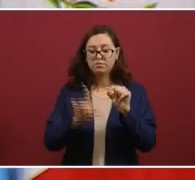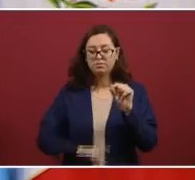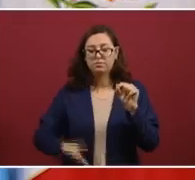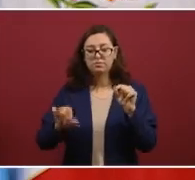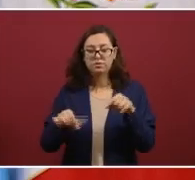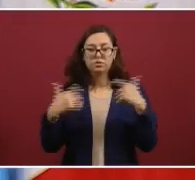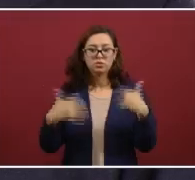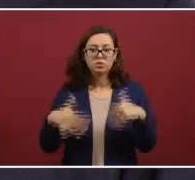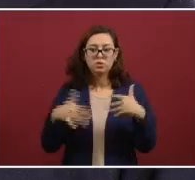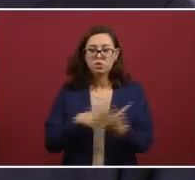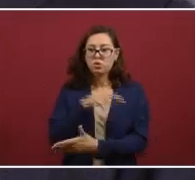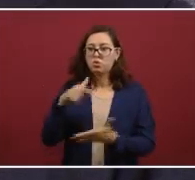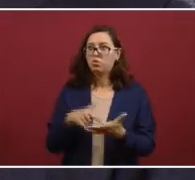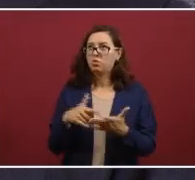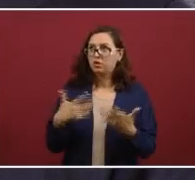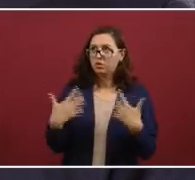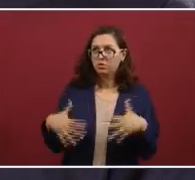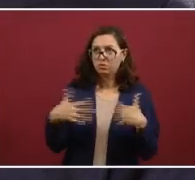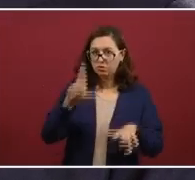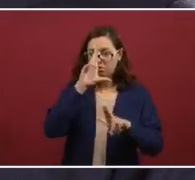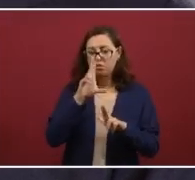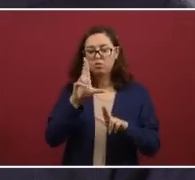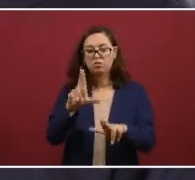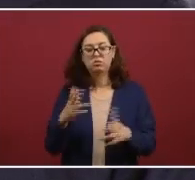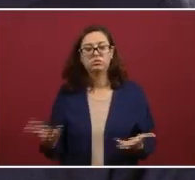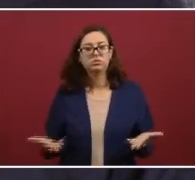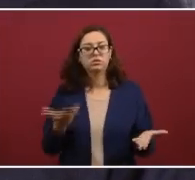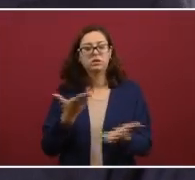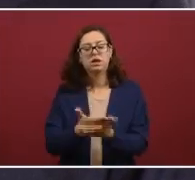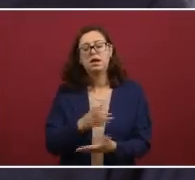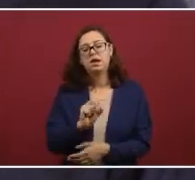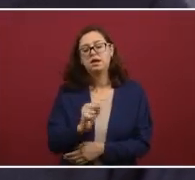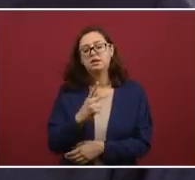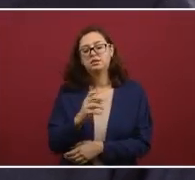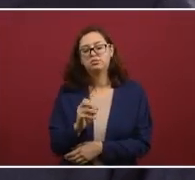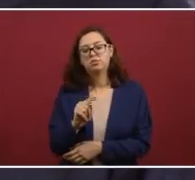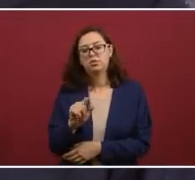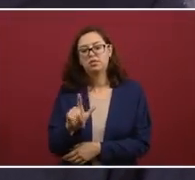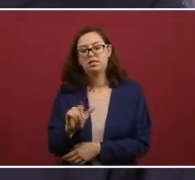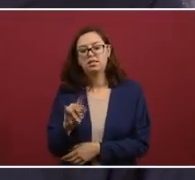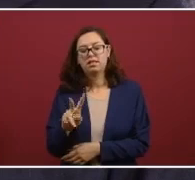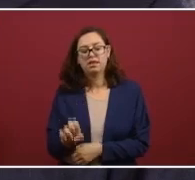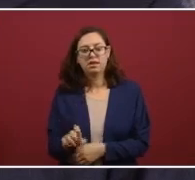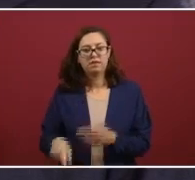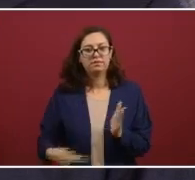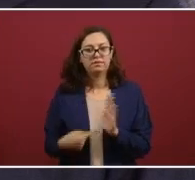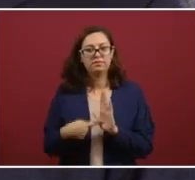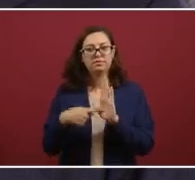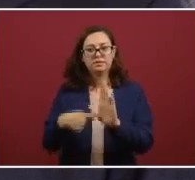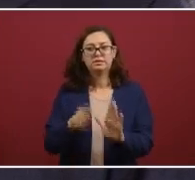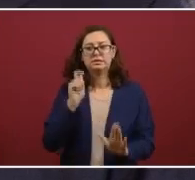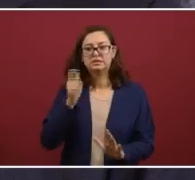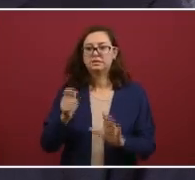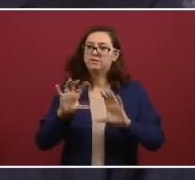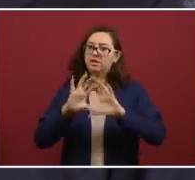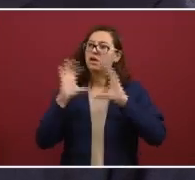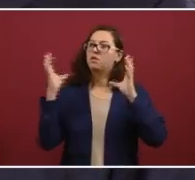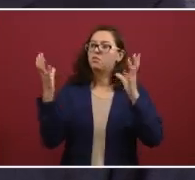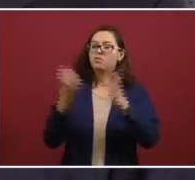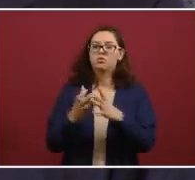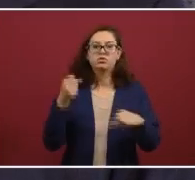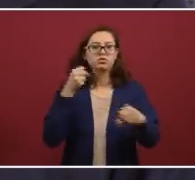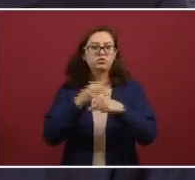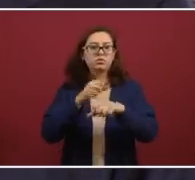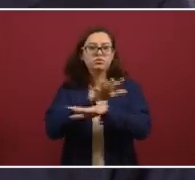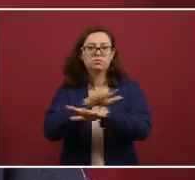tan distinguido lugar para participar en la presentación de Spotlight. Iniciativa mundial destinada a impactar en la vida de